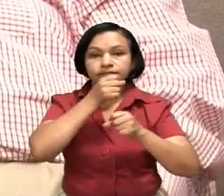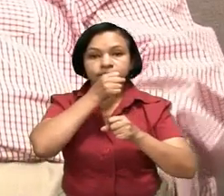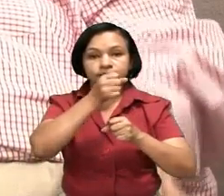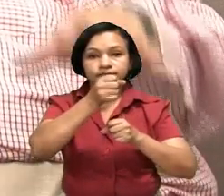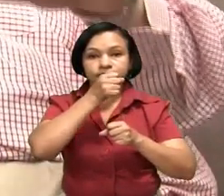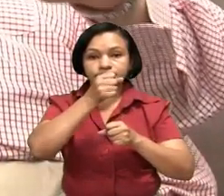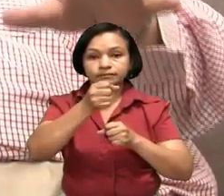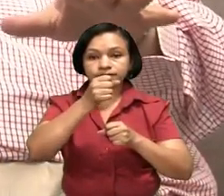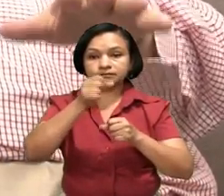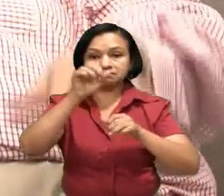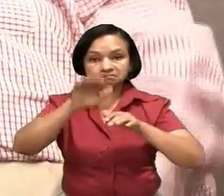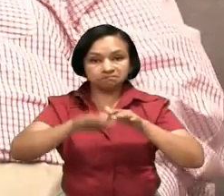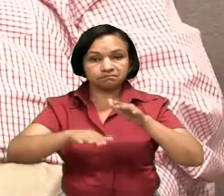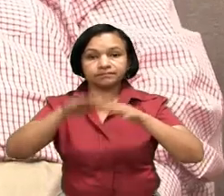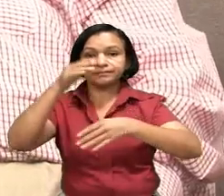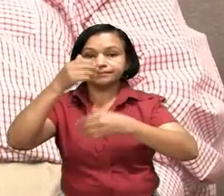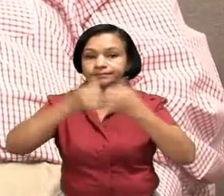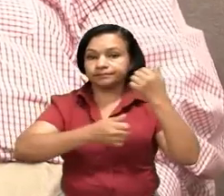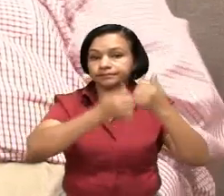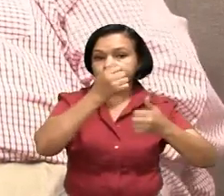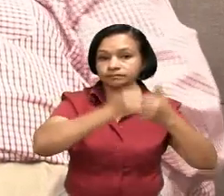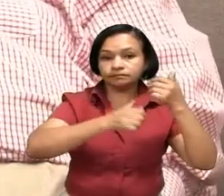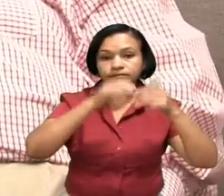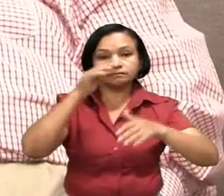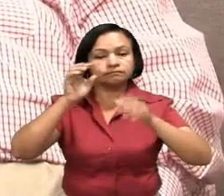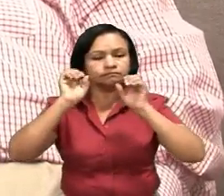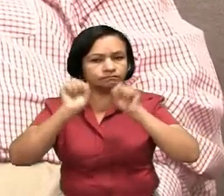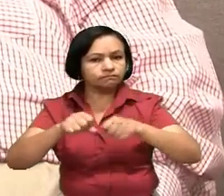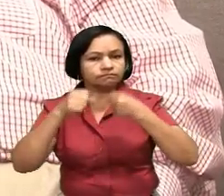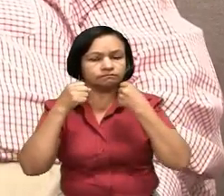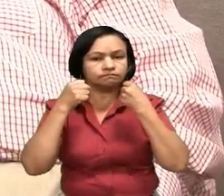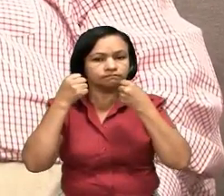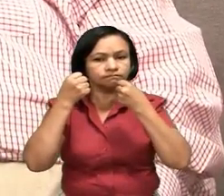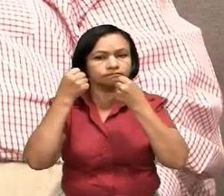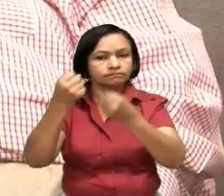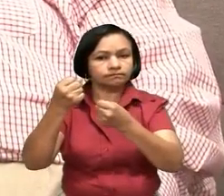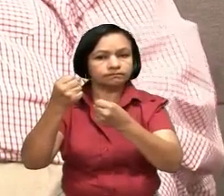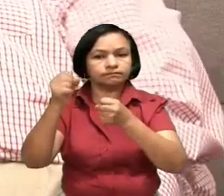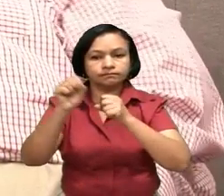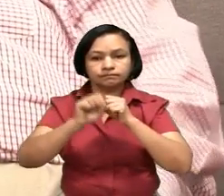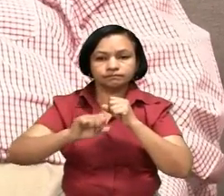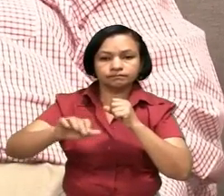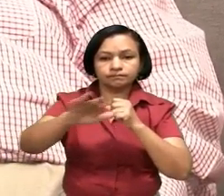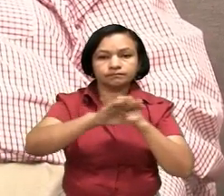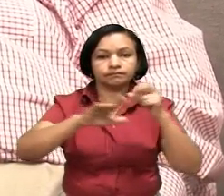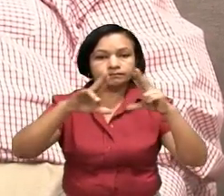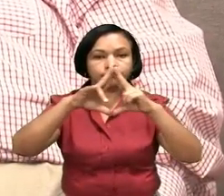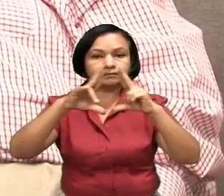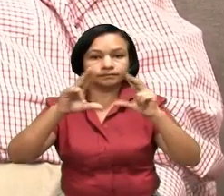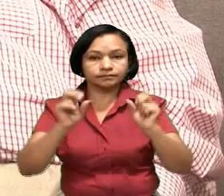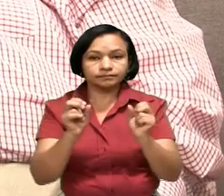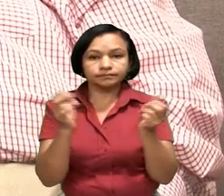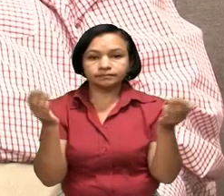altas y bajas logró finalmente colocarse en la sociedad nicaragüense como